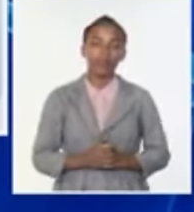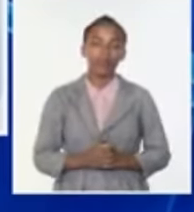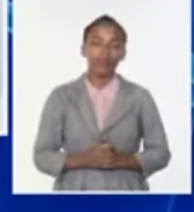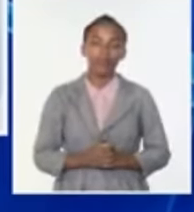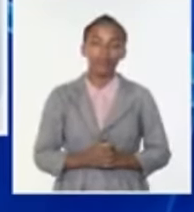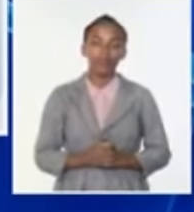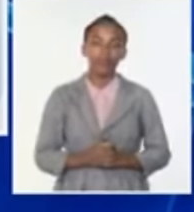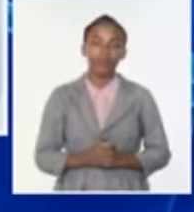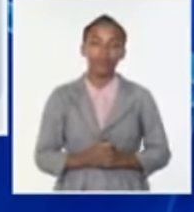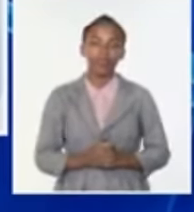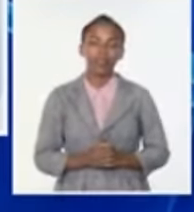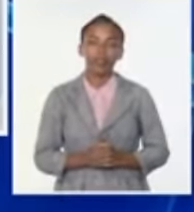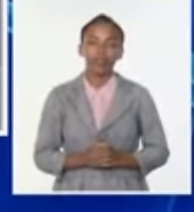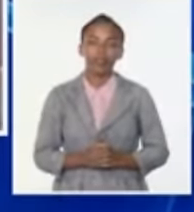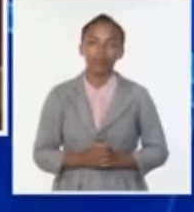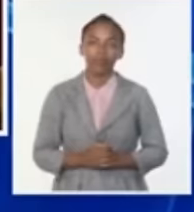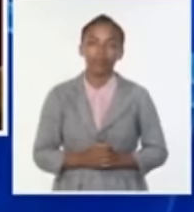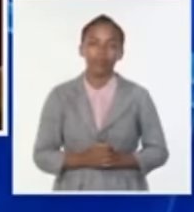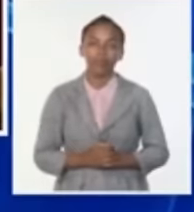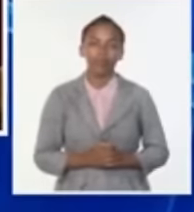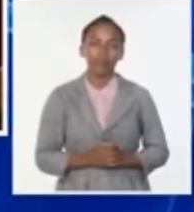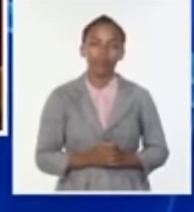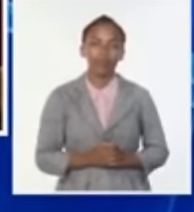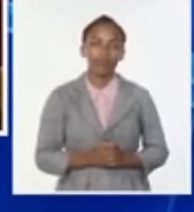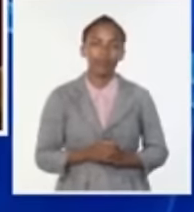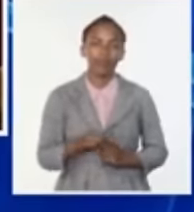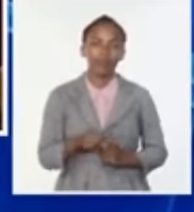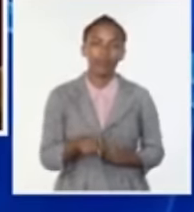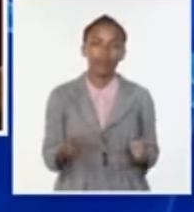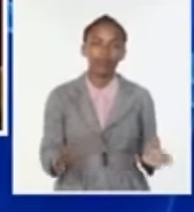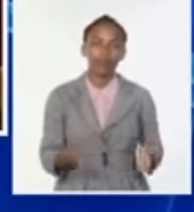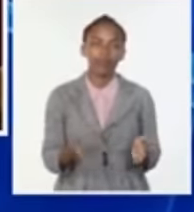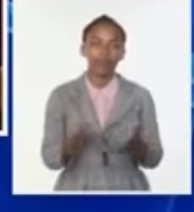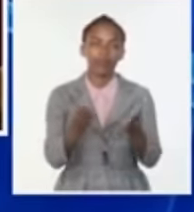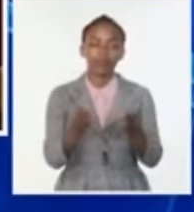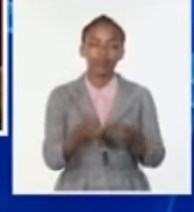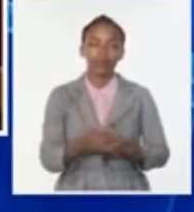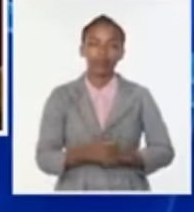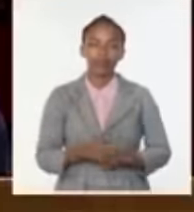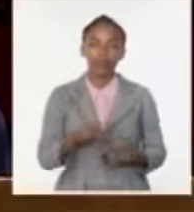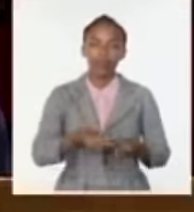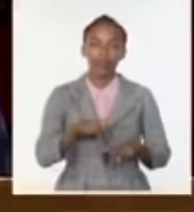del trabajo, esto se está implementando en La Habana para después generalizarlo.